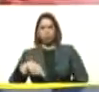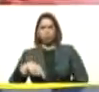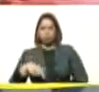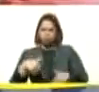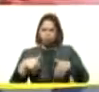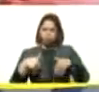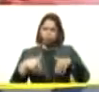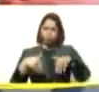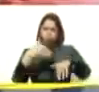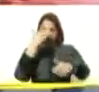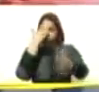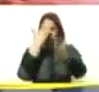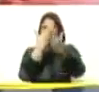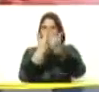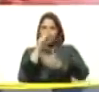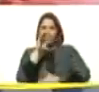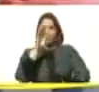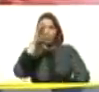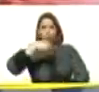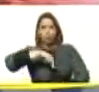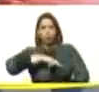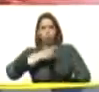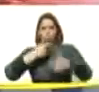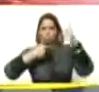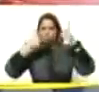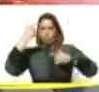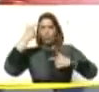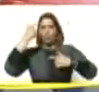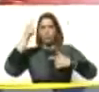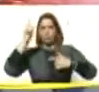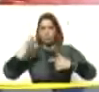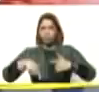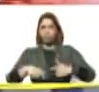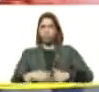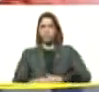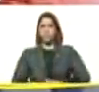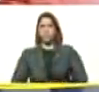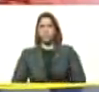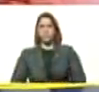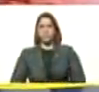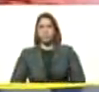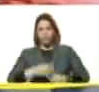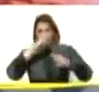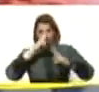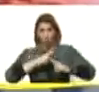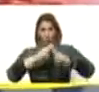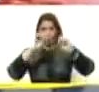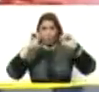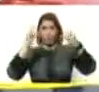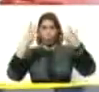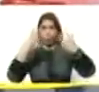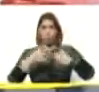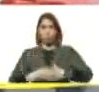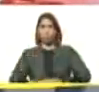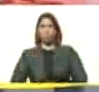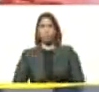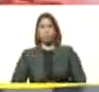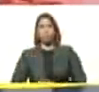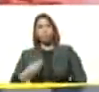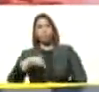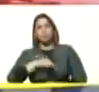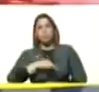el futuro, nuestro comandante amado Hugo Rafael Chávez Frías. Honor y gloria a